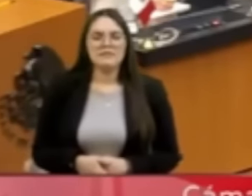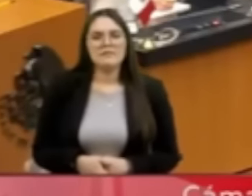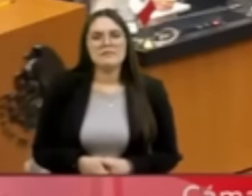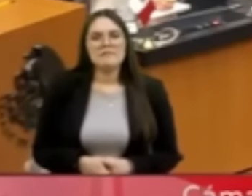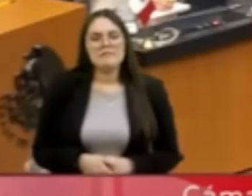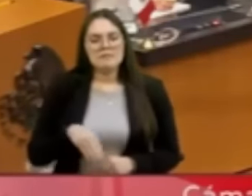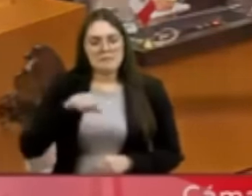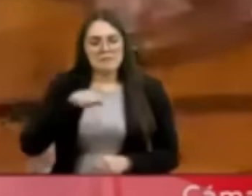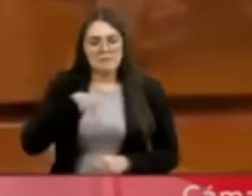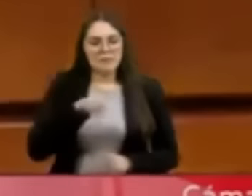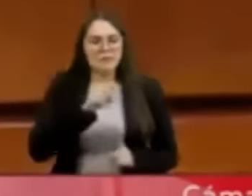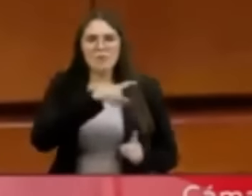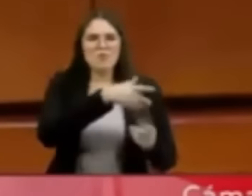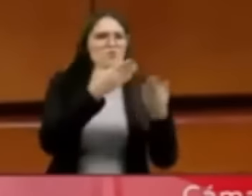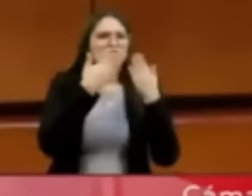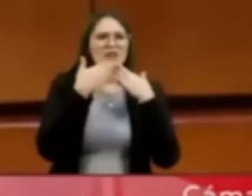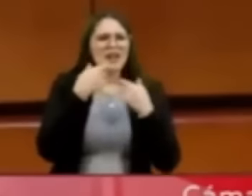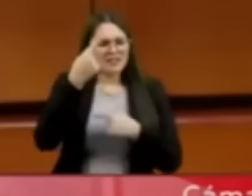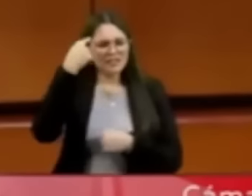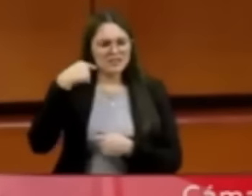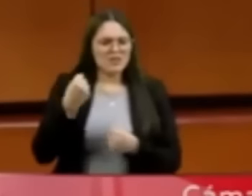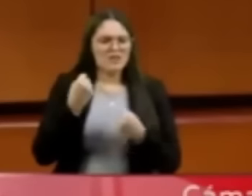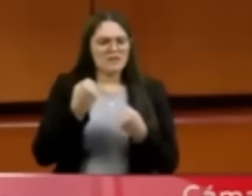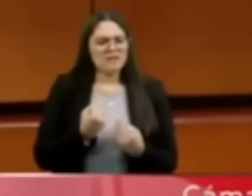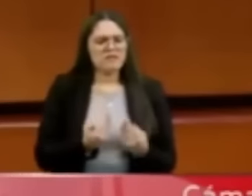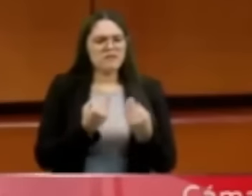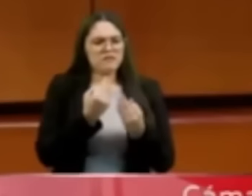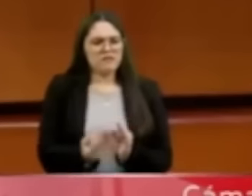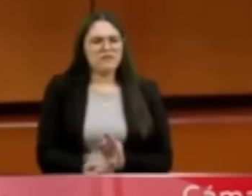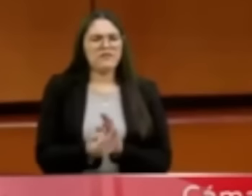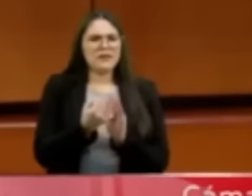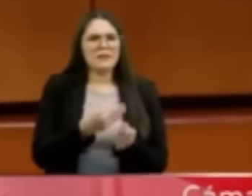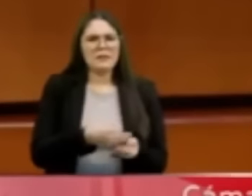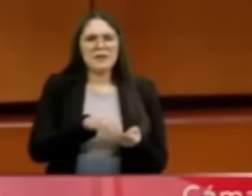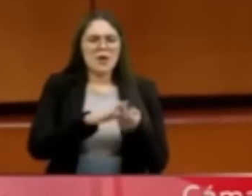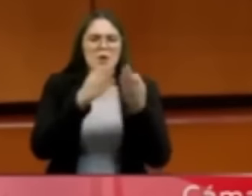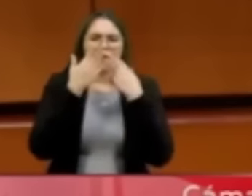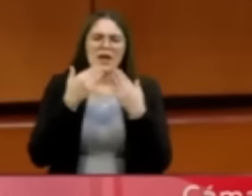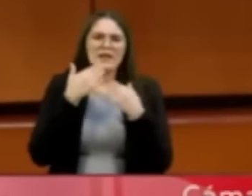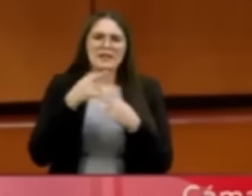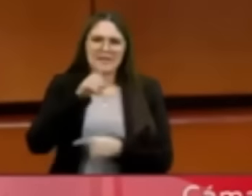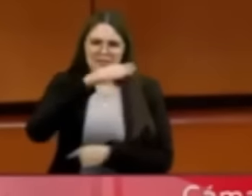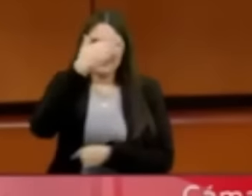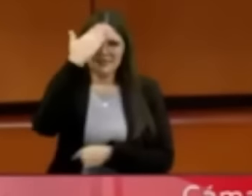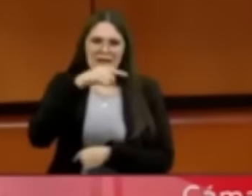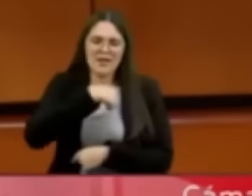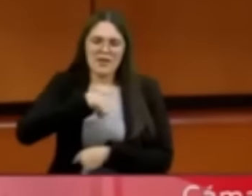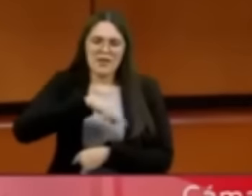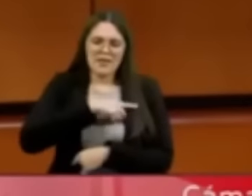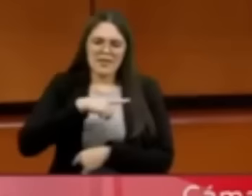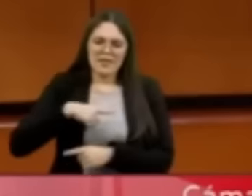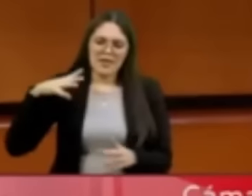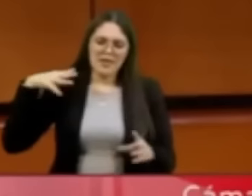Marco no tiene el valor de decir lo que dijo aquí en esta tribuna personalmente, porque sabe bien lo que nos debe. Nos debe 1,000,000 de votos que aportamos para la